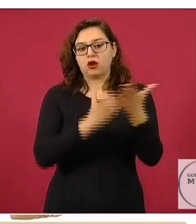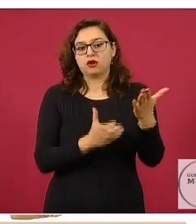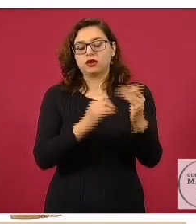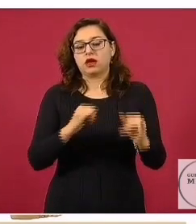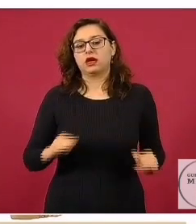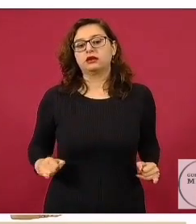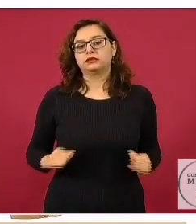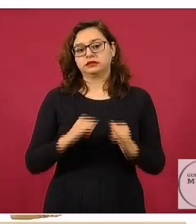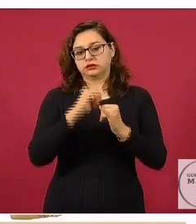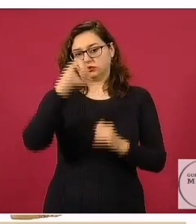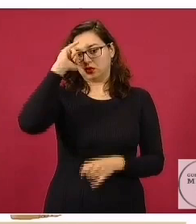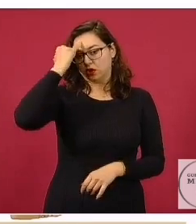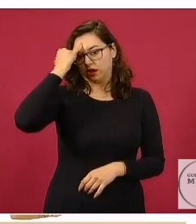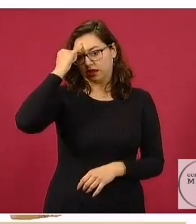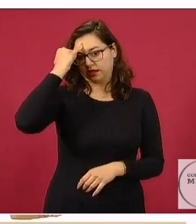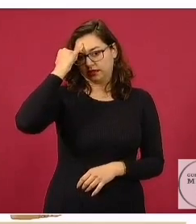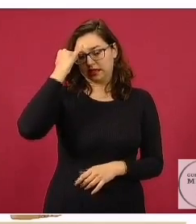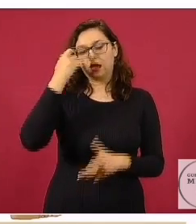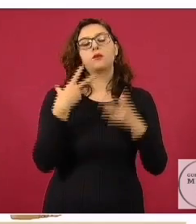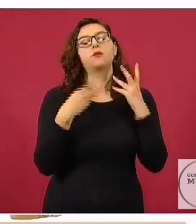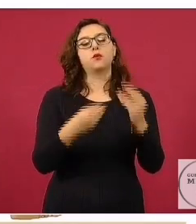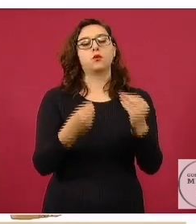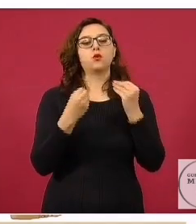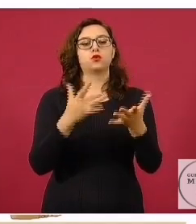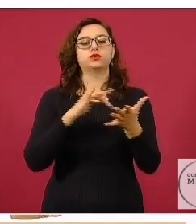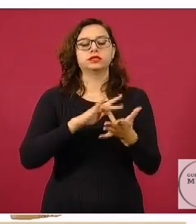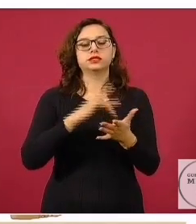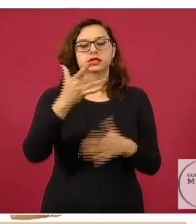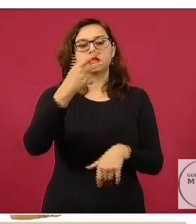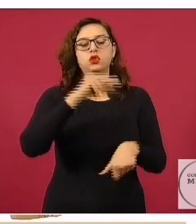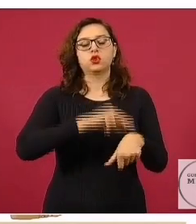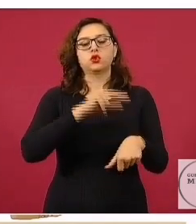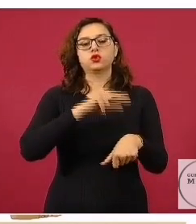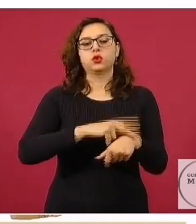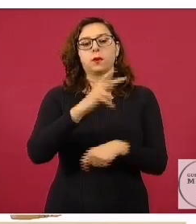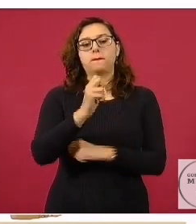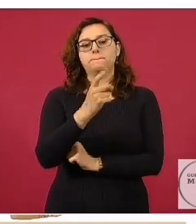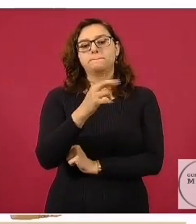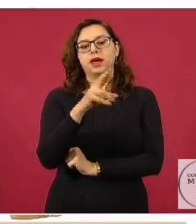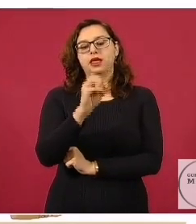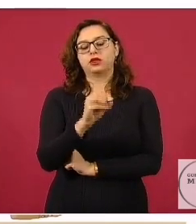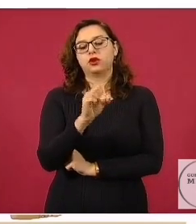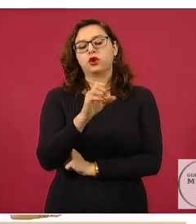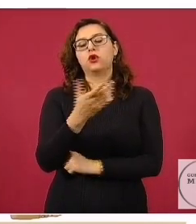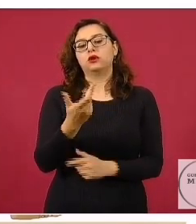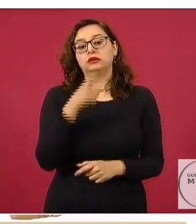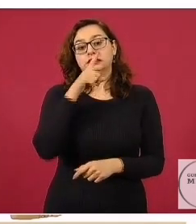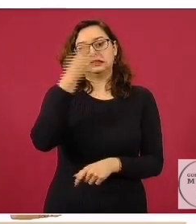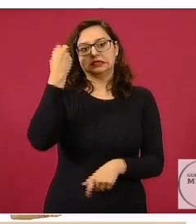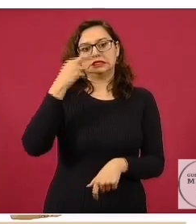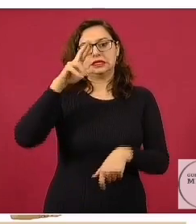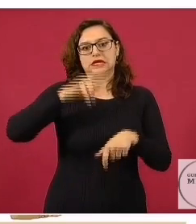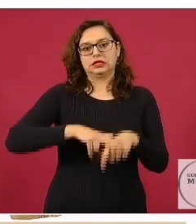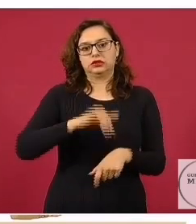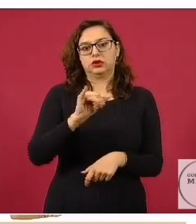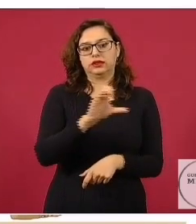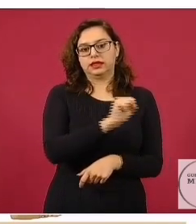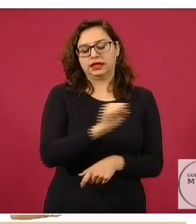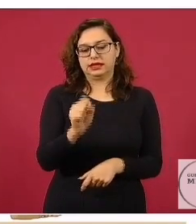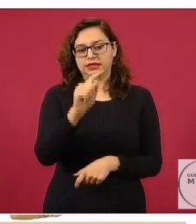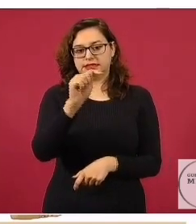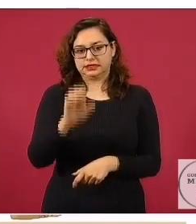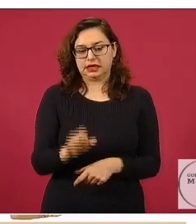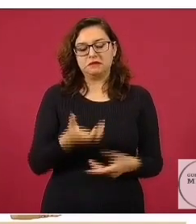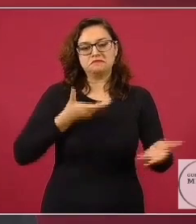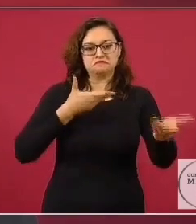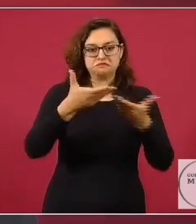Instituto Serológico de la India. Aprovechemos para agradecerle al doctor Pedro Centeno, hoy director general del ISSSTE, en su momento director de Birmex, que